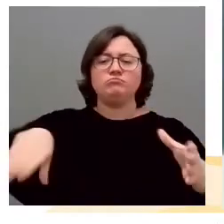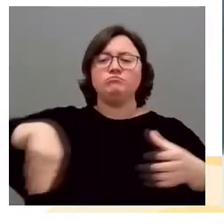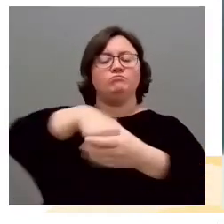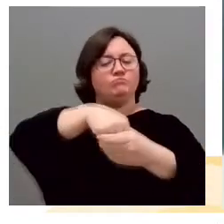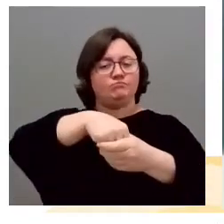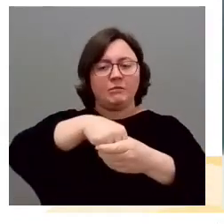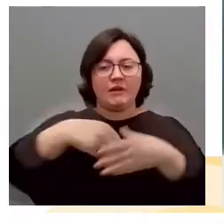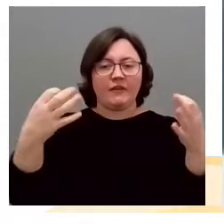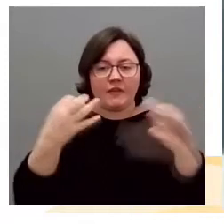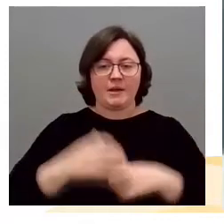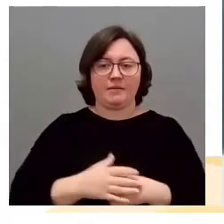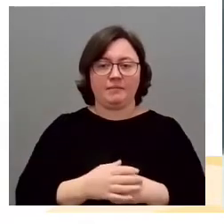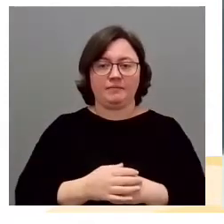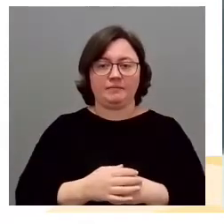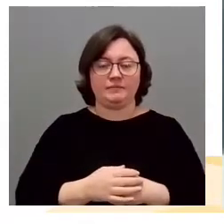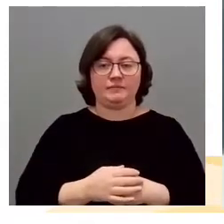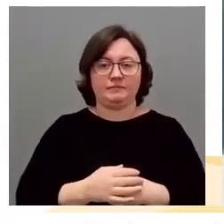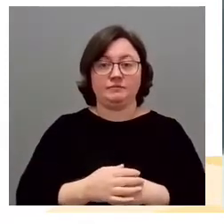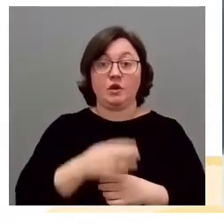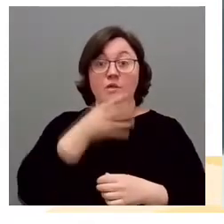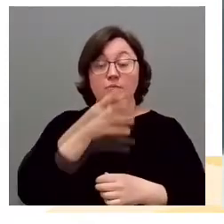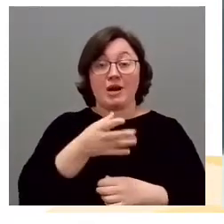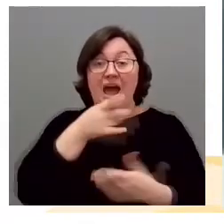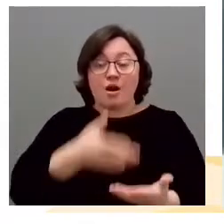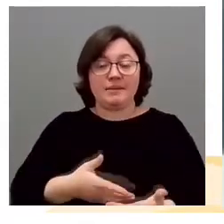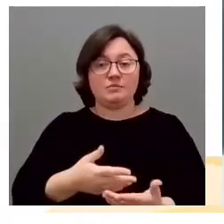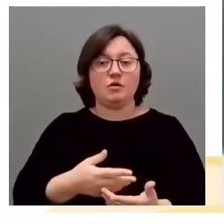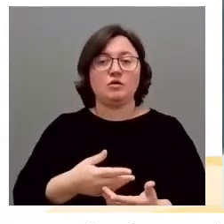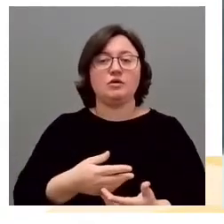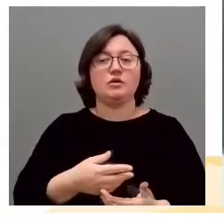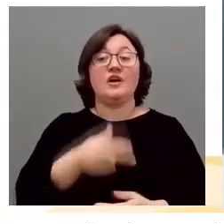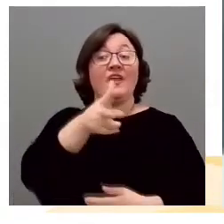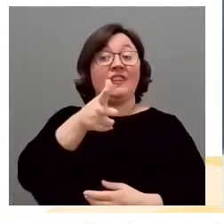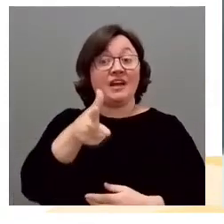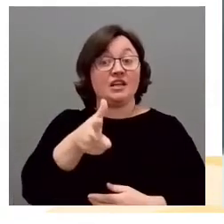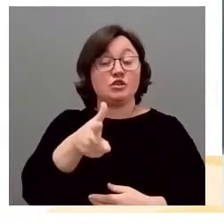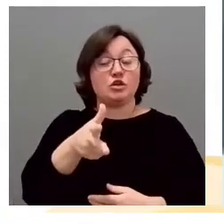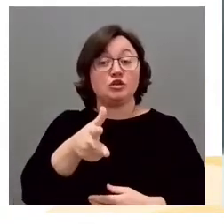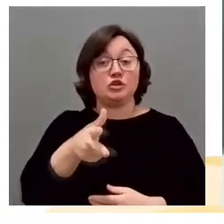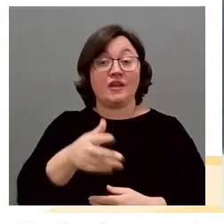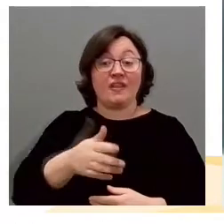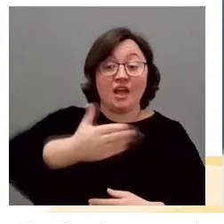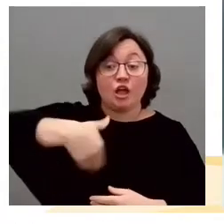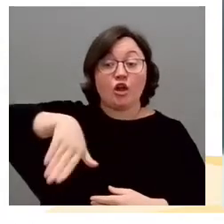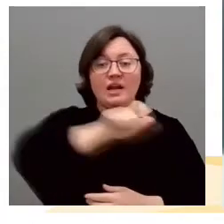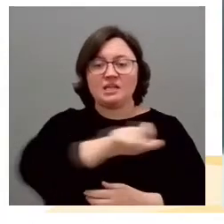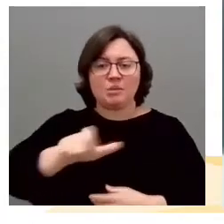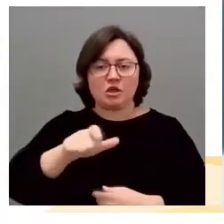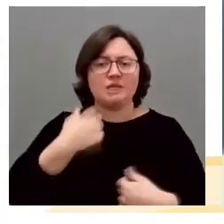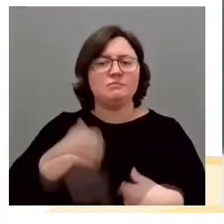poner en primer plano los derechos de todas las